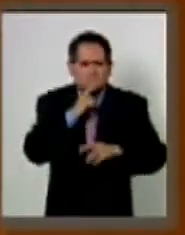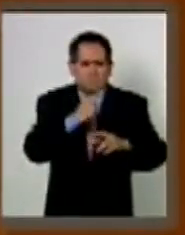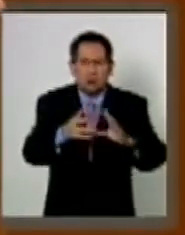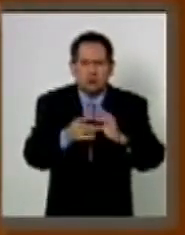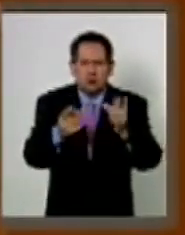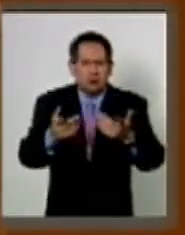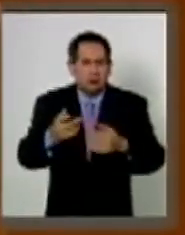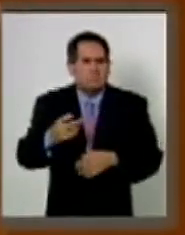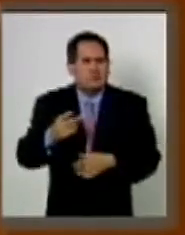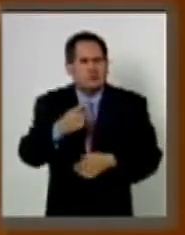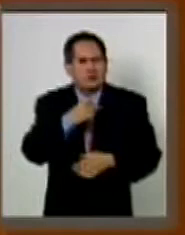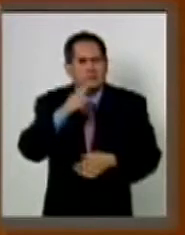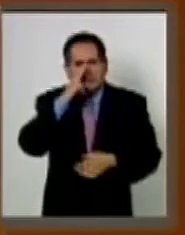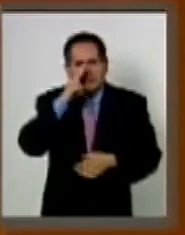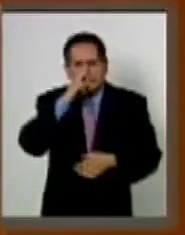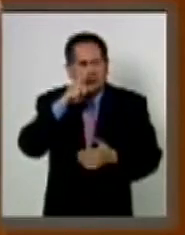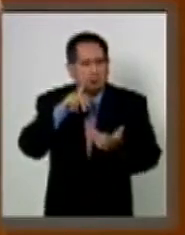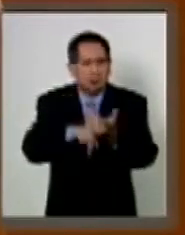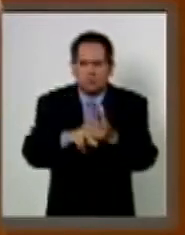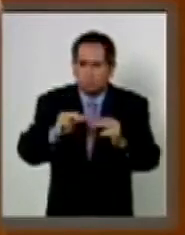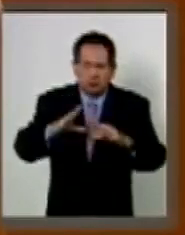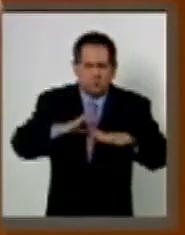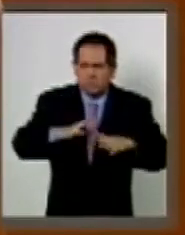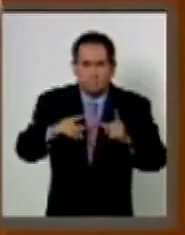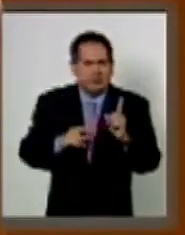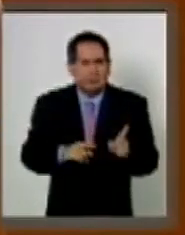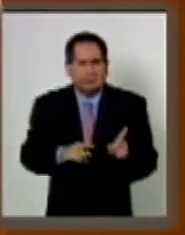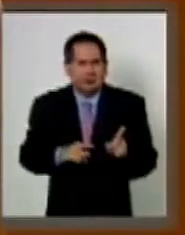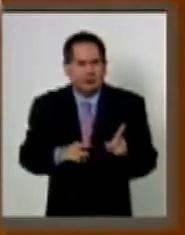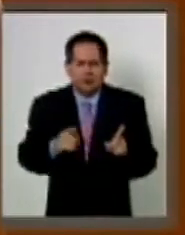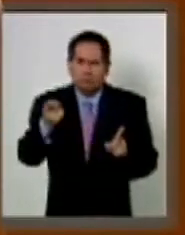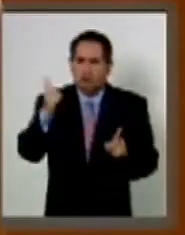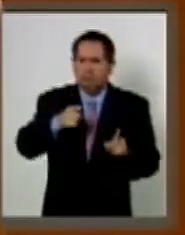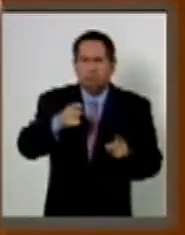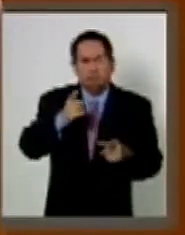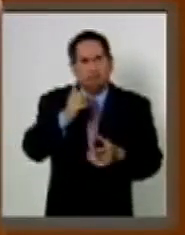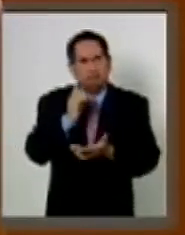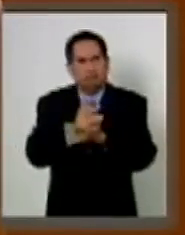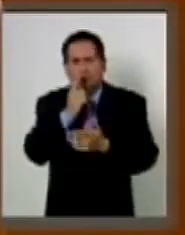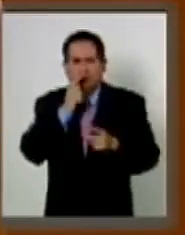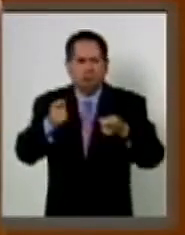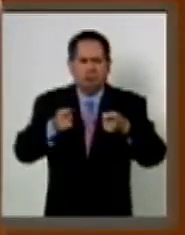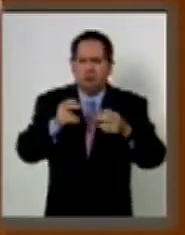que en Nezahualcóyotl, donde no hay un mando único, donde hay